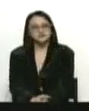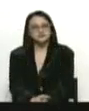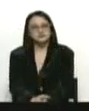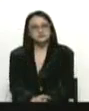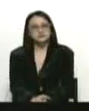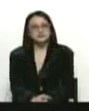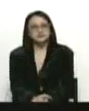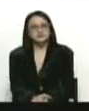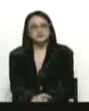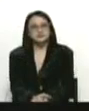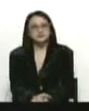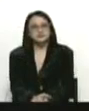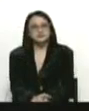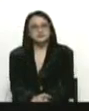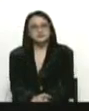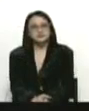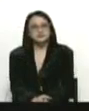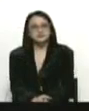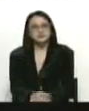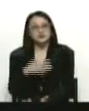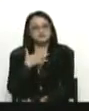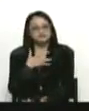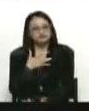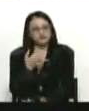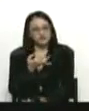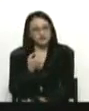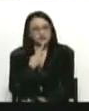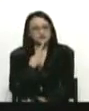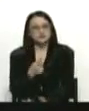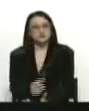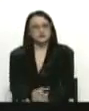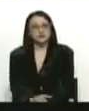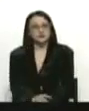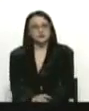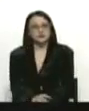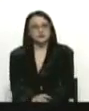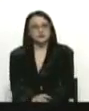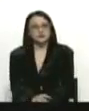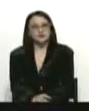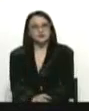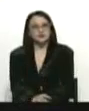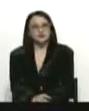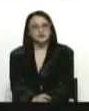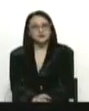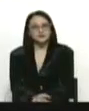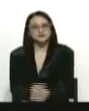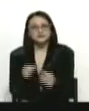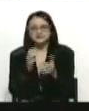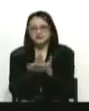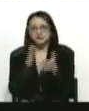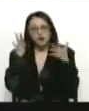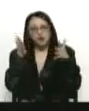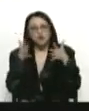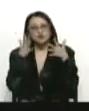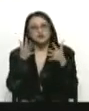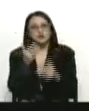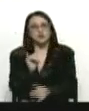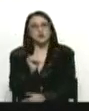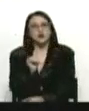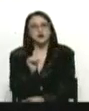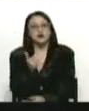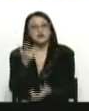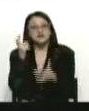verdaderamente, yo siento, de verdad te lo digo, que hemos tenido su consejo permanente, porque él